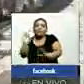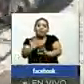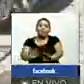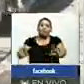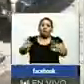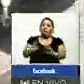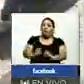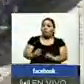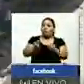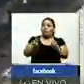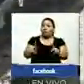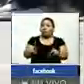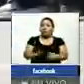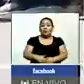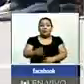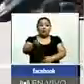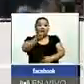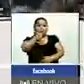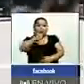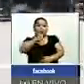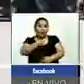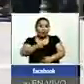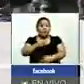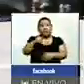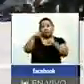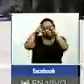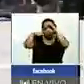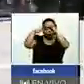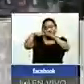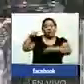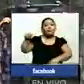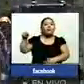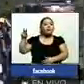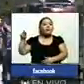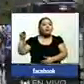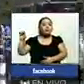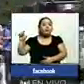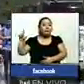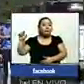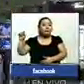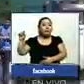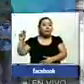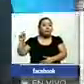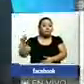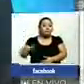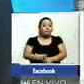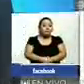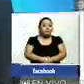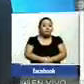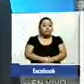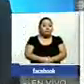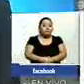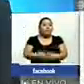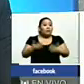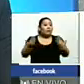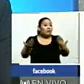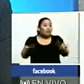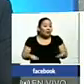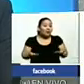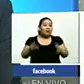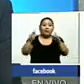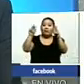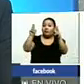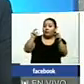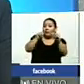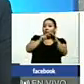mejores oportunidades. Con imágenes e informe, Nelson Quinteros, Noticiero Hechos. Y al fenómeno de la migración